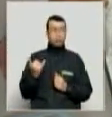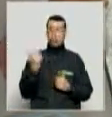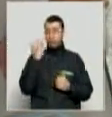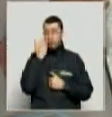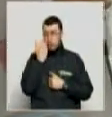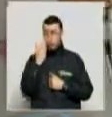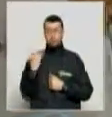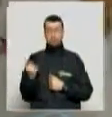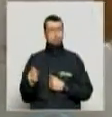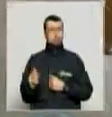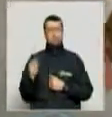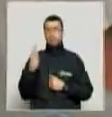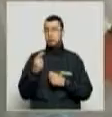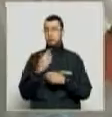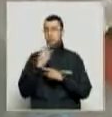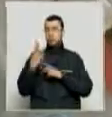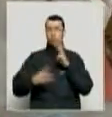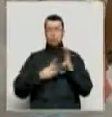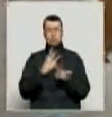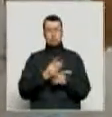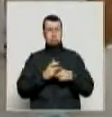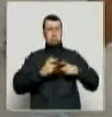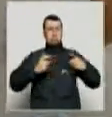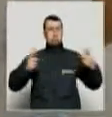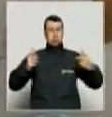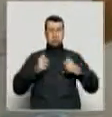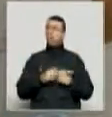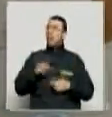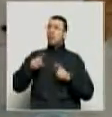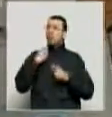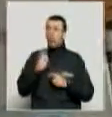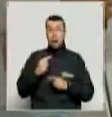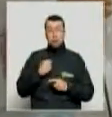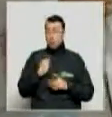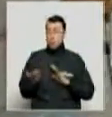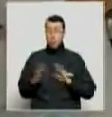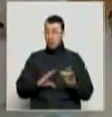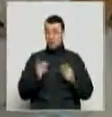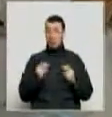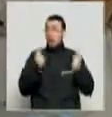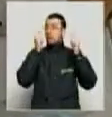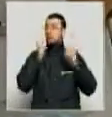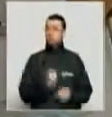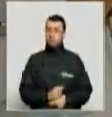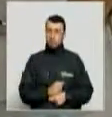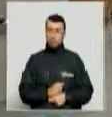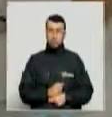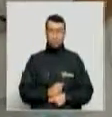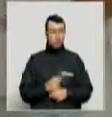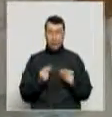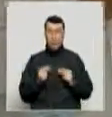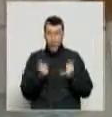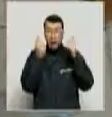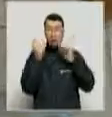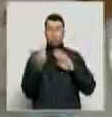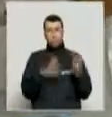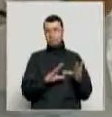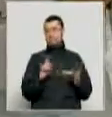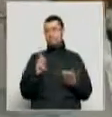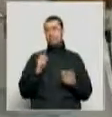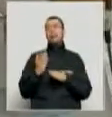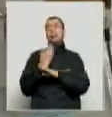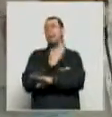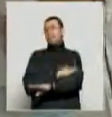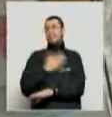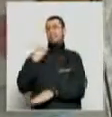el mundo. Y la gente dice, me morí de repente. De repente uno no se muere. Hay un proceso, hay